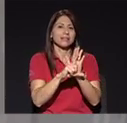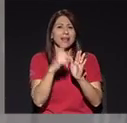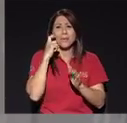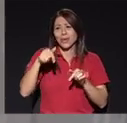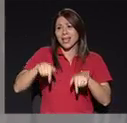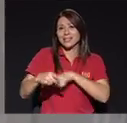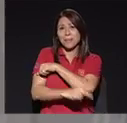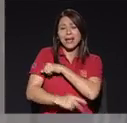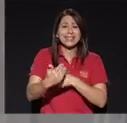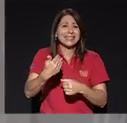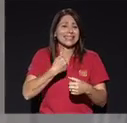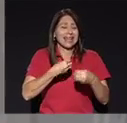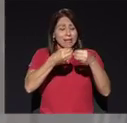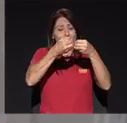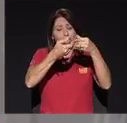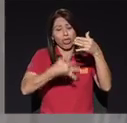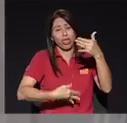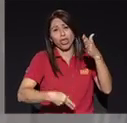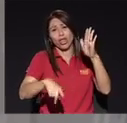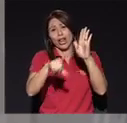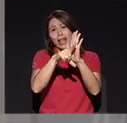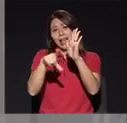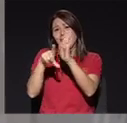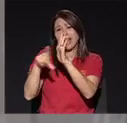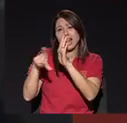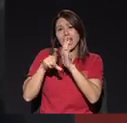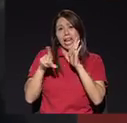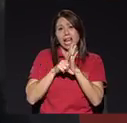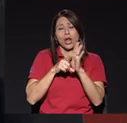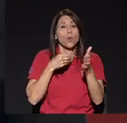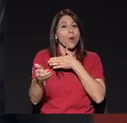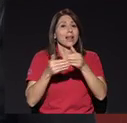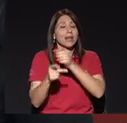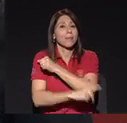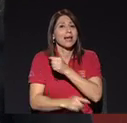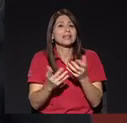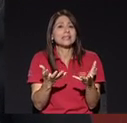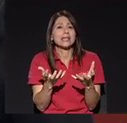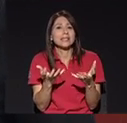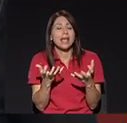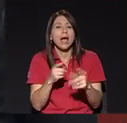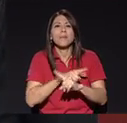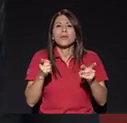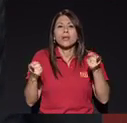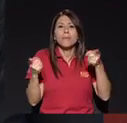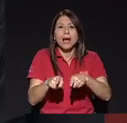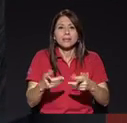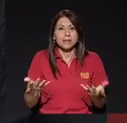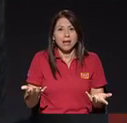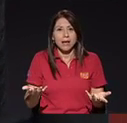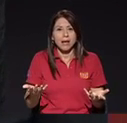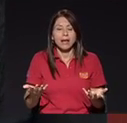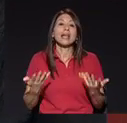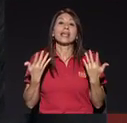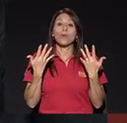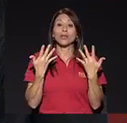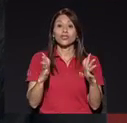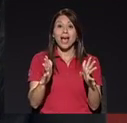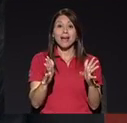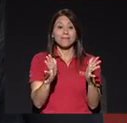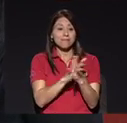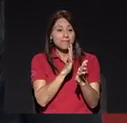país tiene un marco normativo y jurídico que se lo desea cualquier país. Pero ¿qué pasa? ¿Qué pasa? Que a la hora de las llegadas